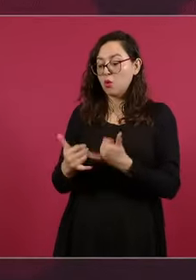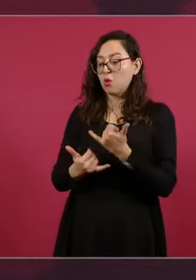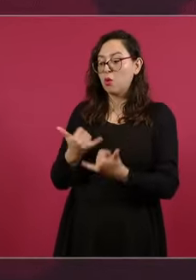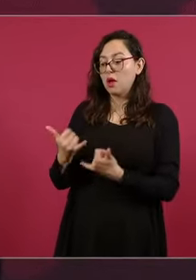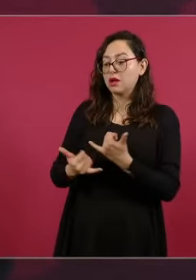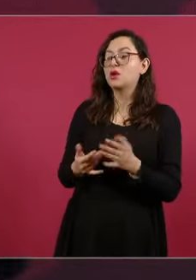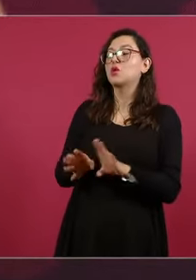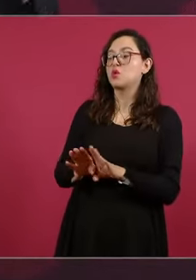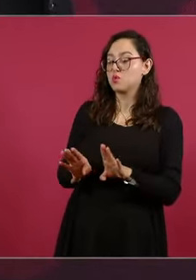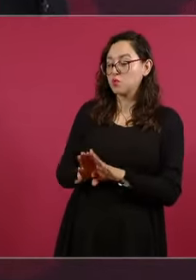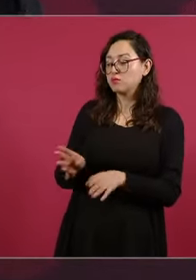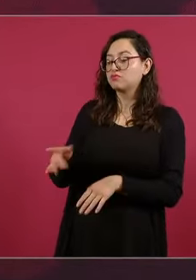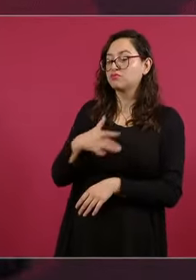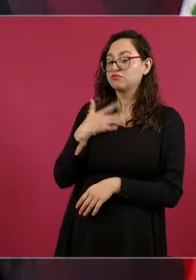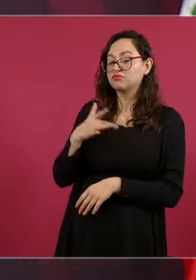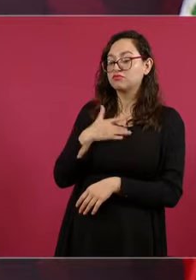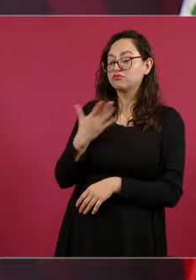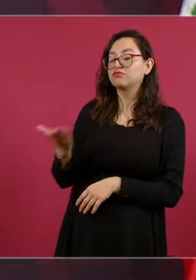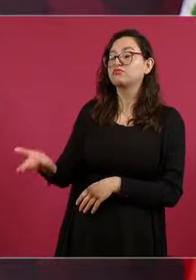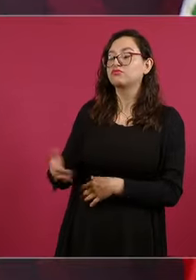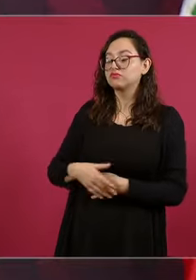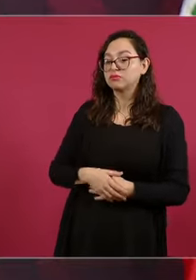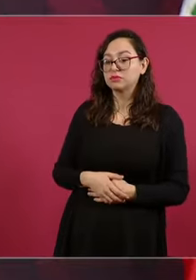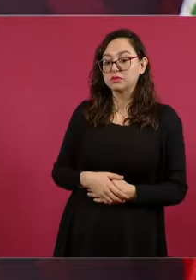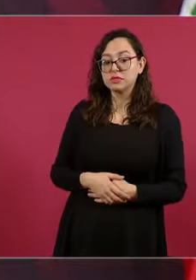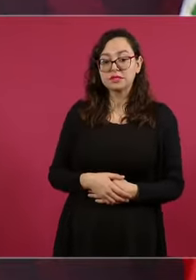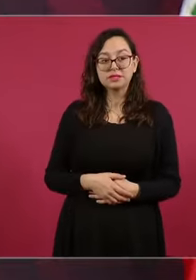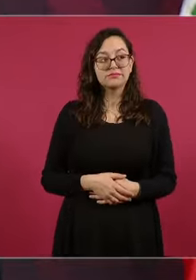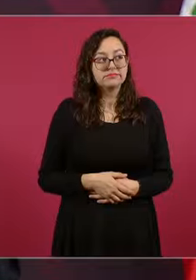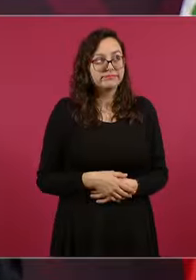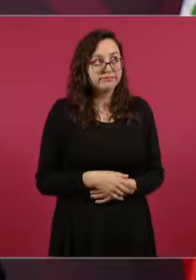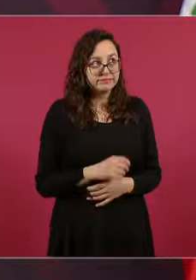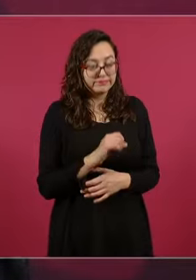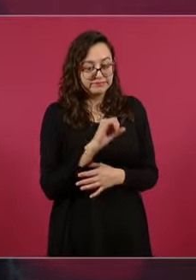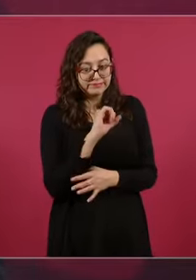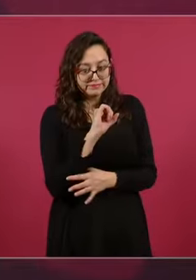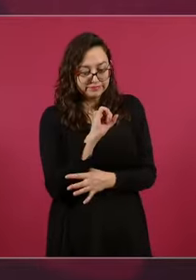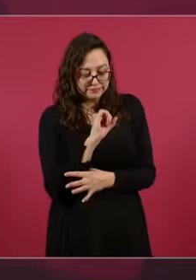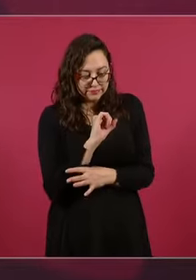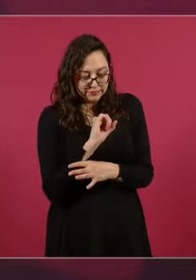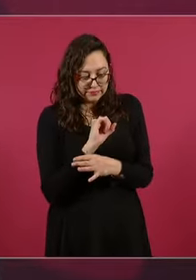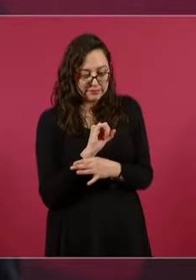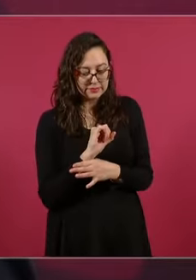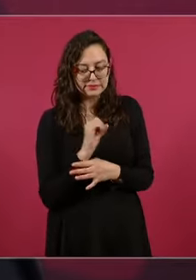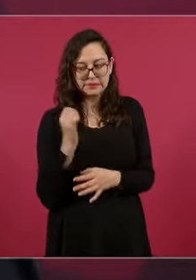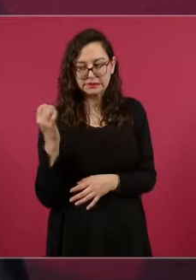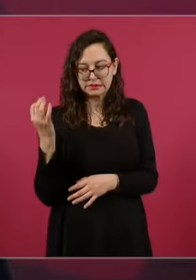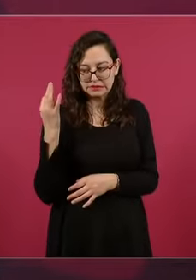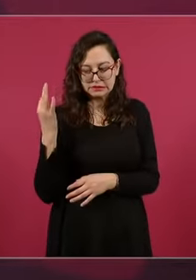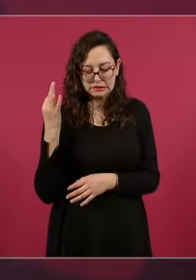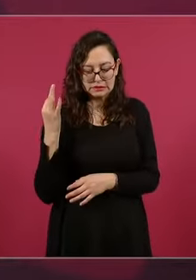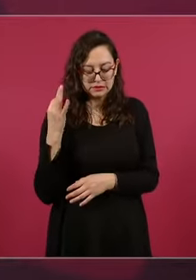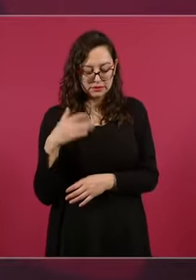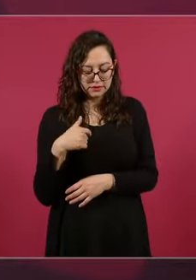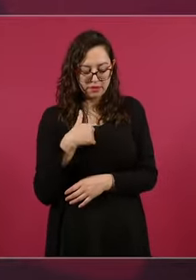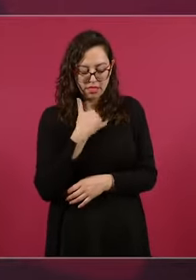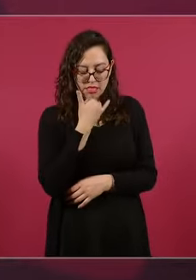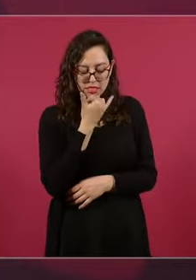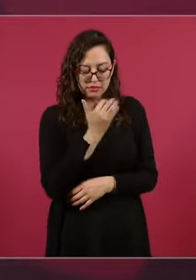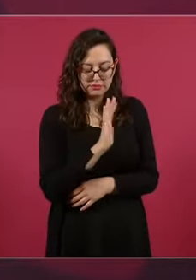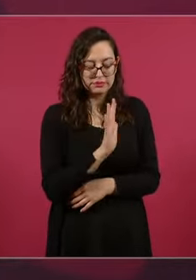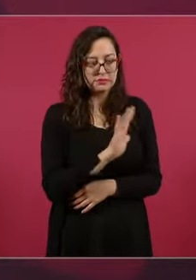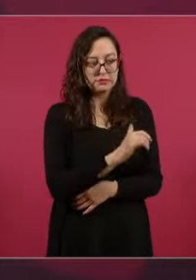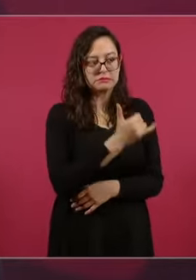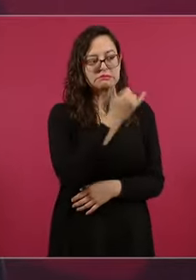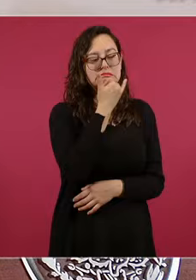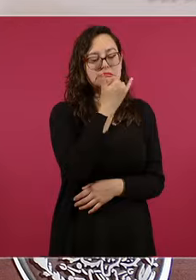Y como era pues una gente buena, que lo habían encampanado, dijo, no, mejor